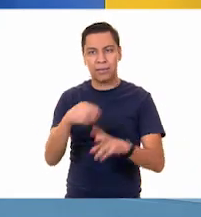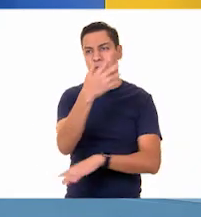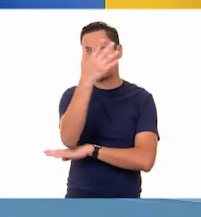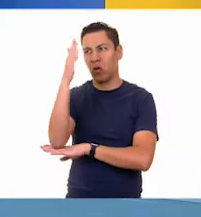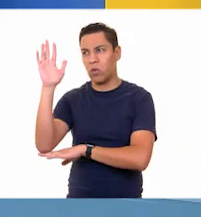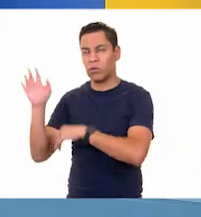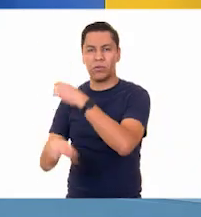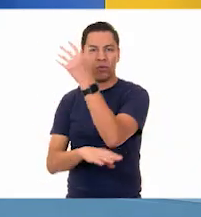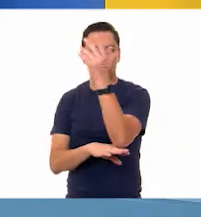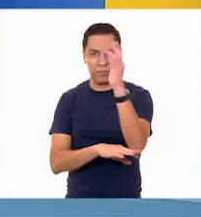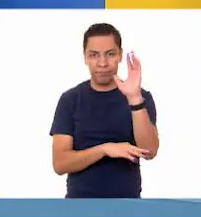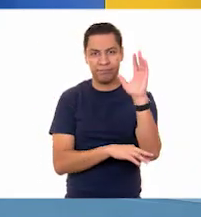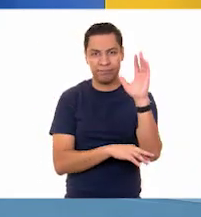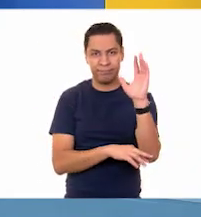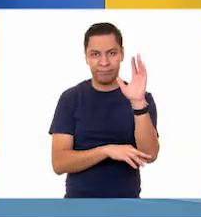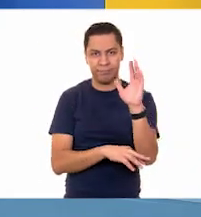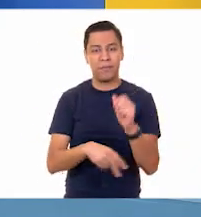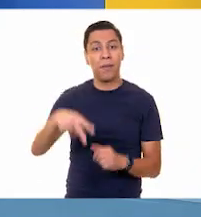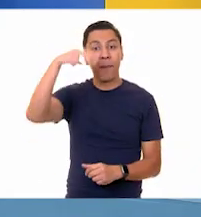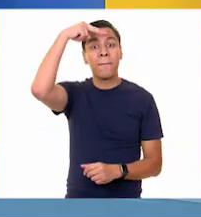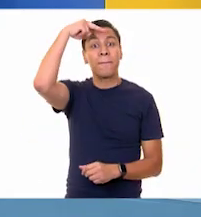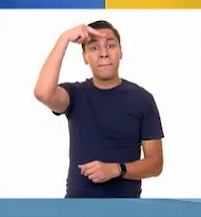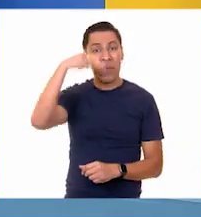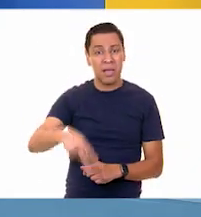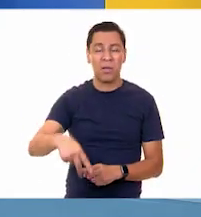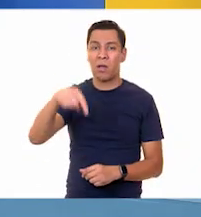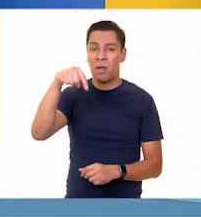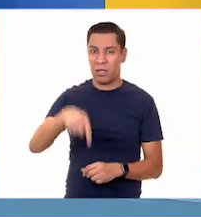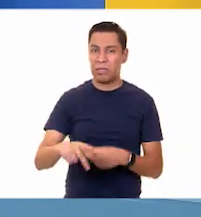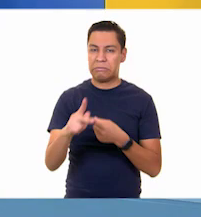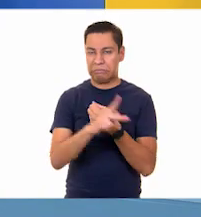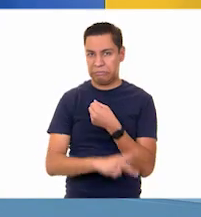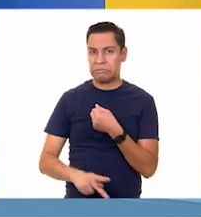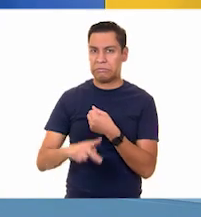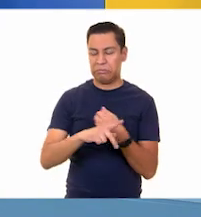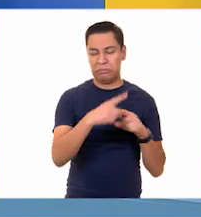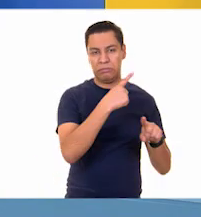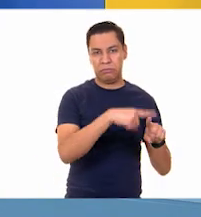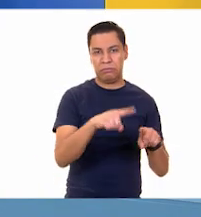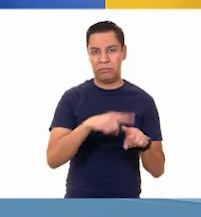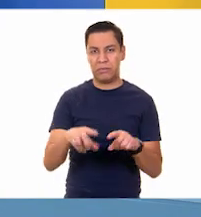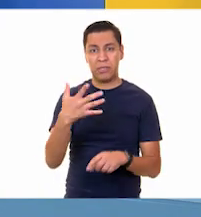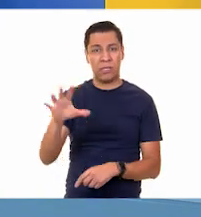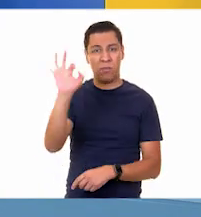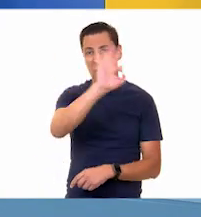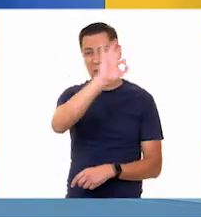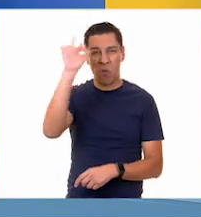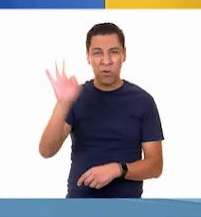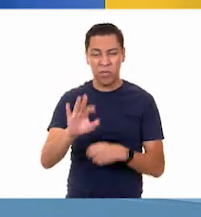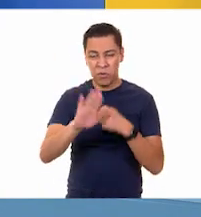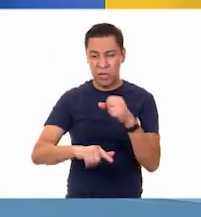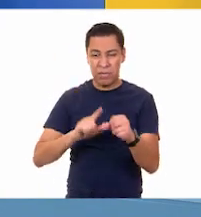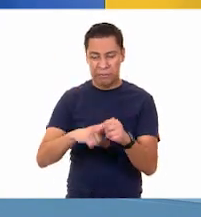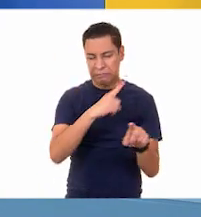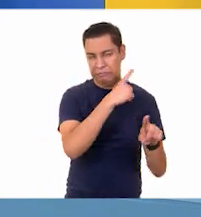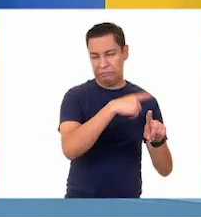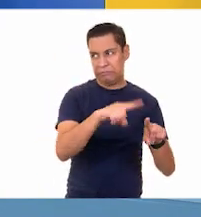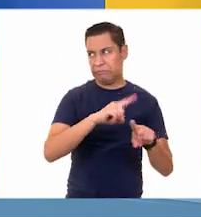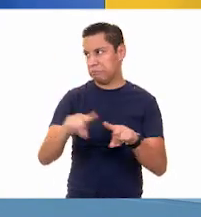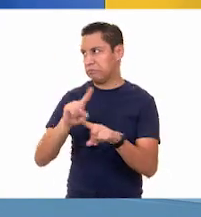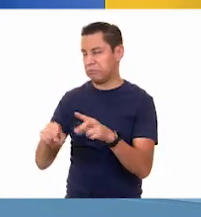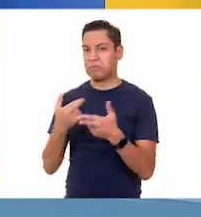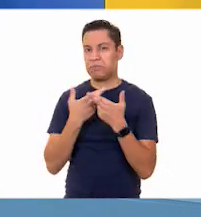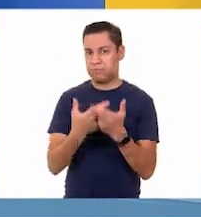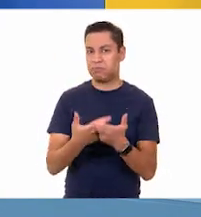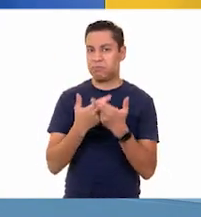México ha sido declarado un país megadiverso porque alberga al 10% de las especies registradas en todo el mundo y gran